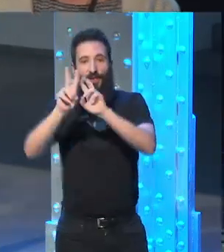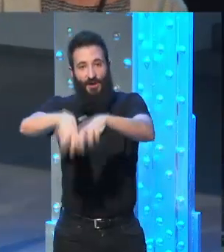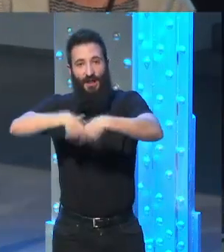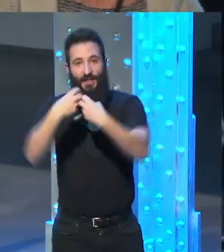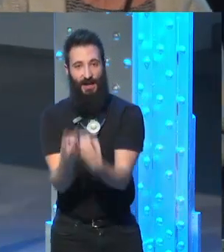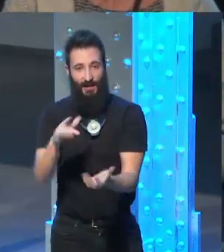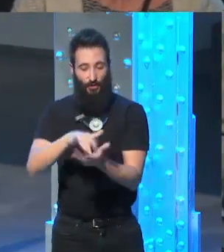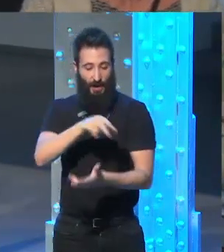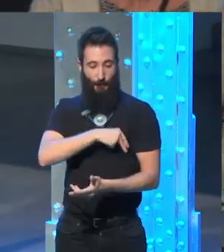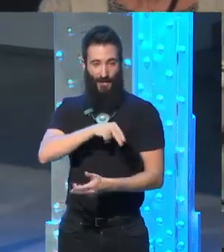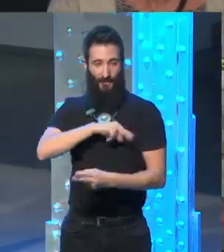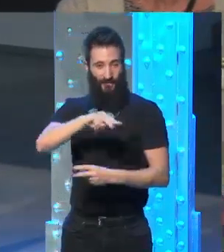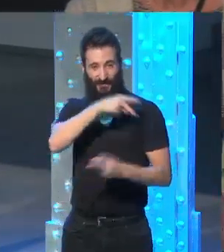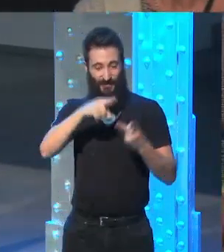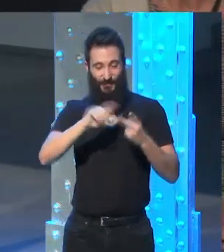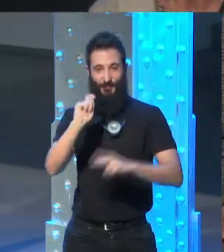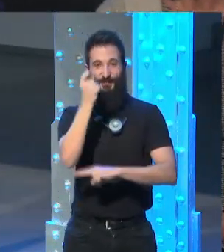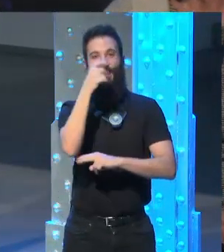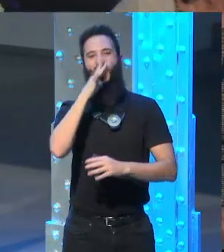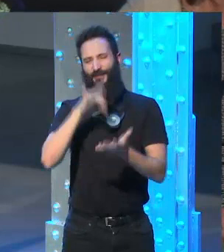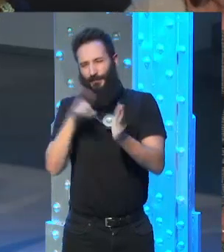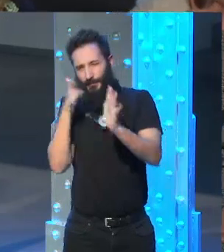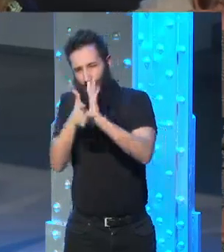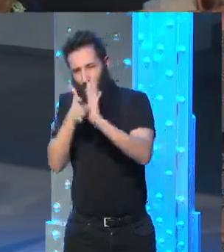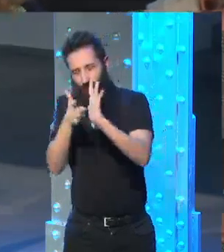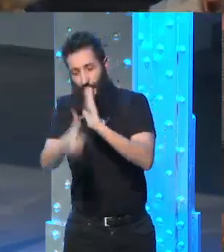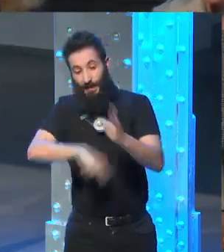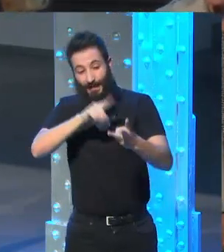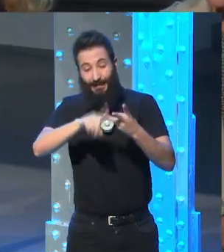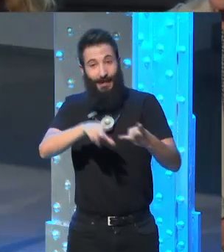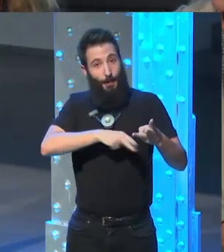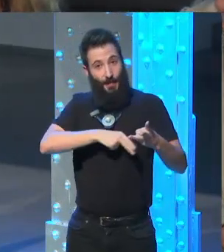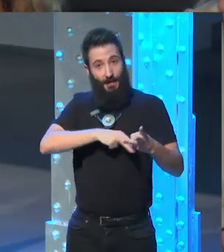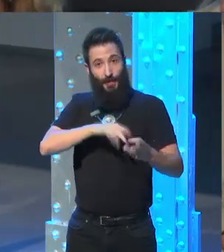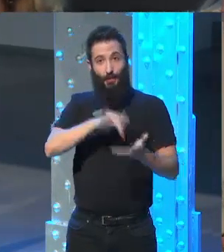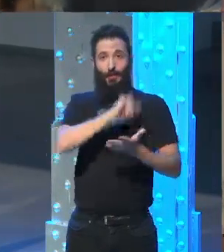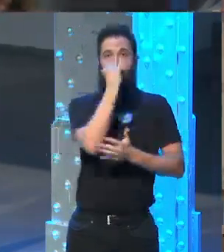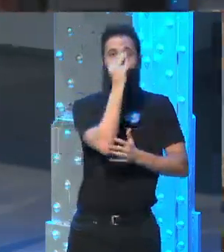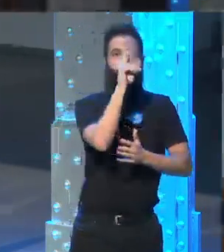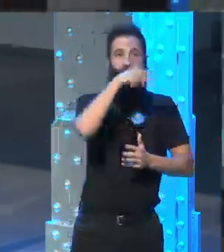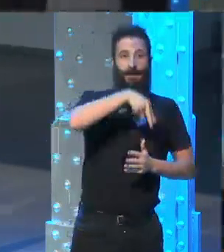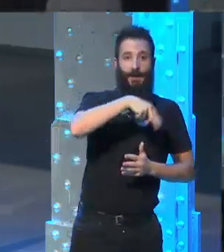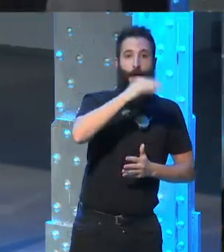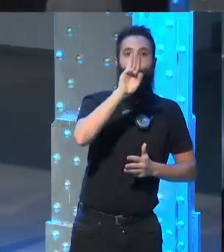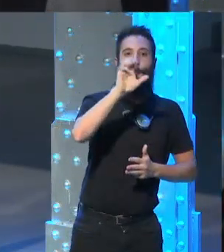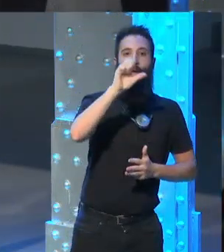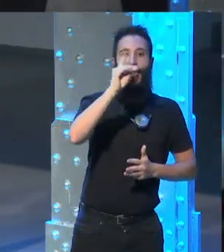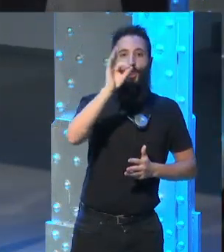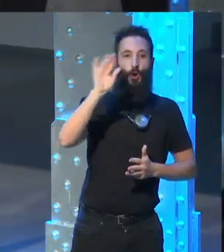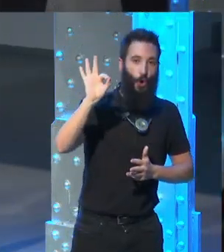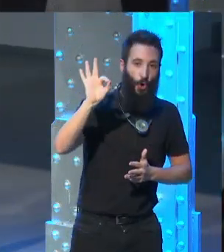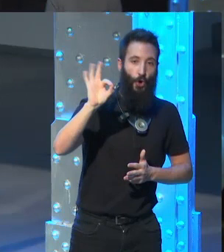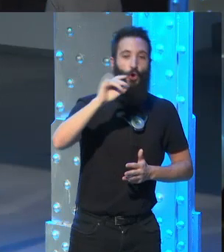premio. Ahora nos van a contar exactamente en qué consiste. Y el tercer premio lo ganaron Juan Pedro González, que es